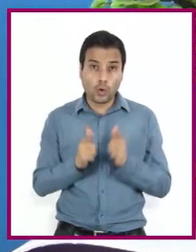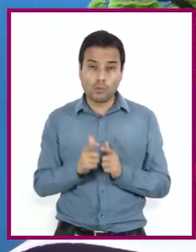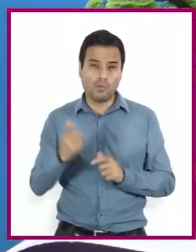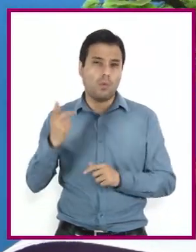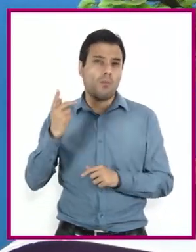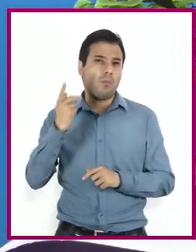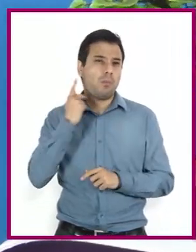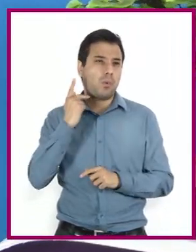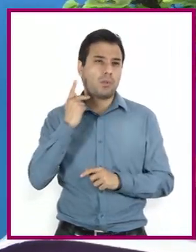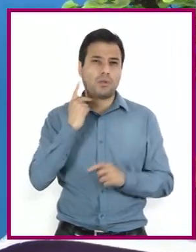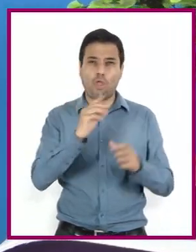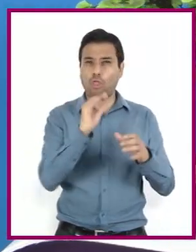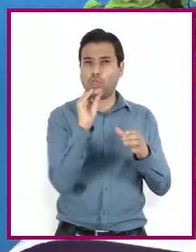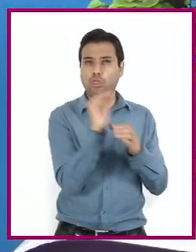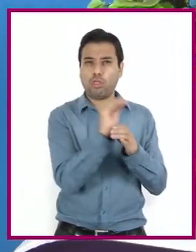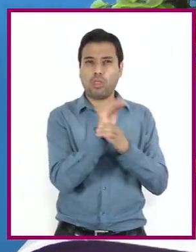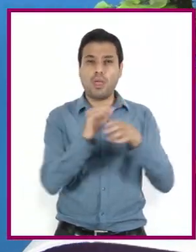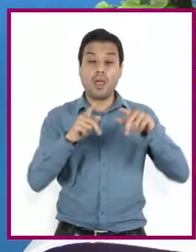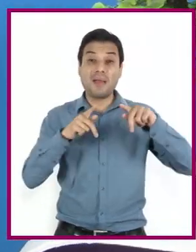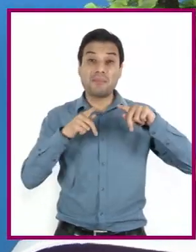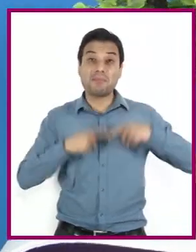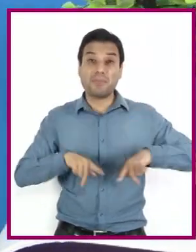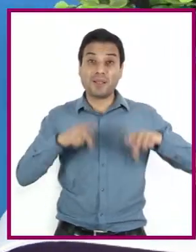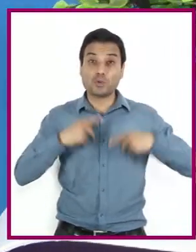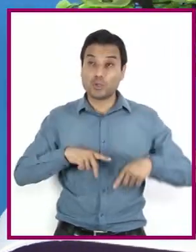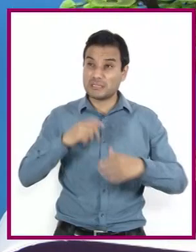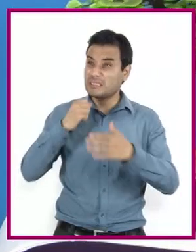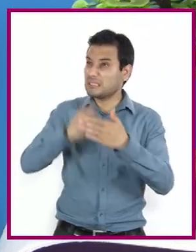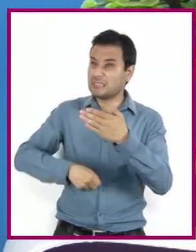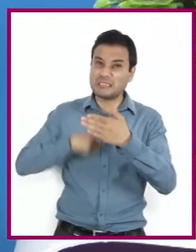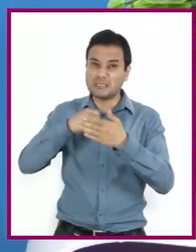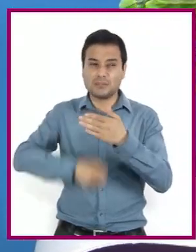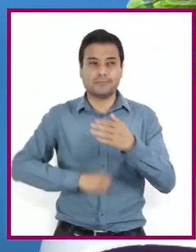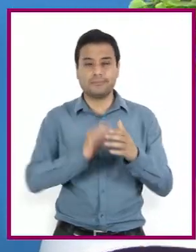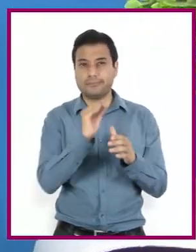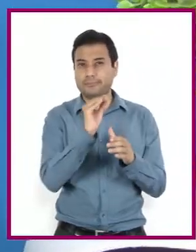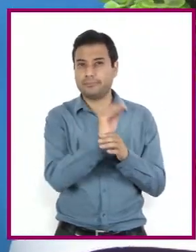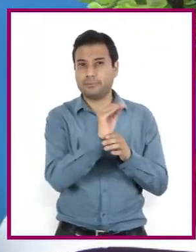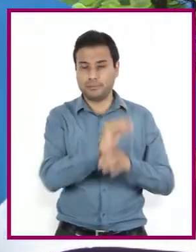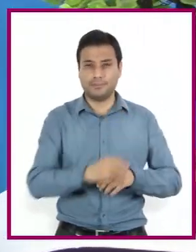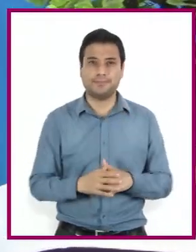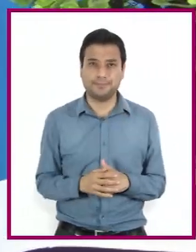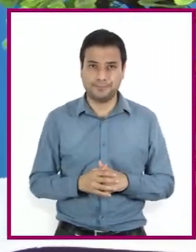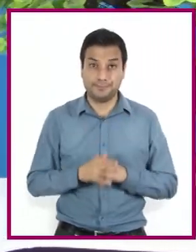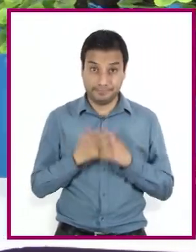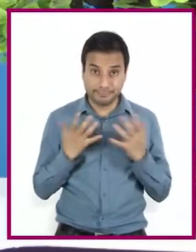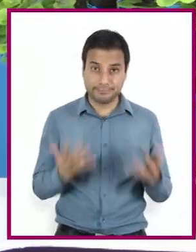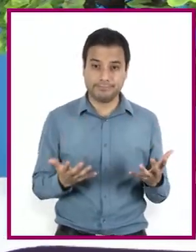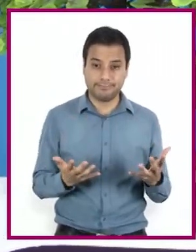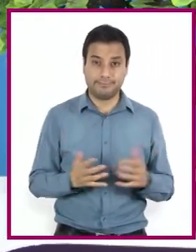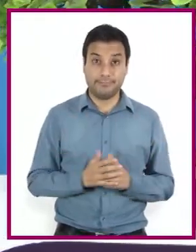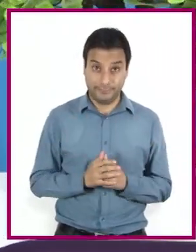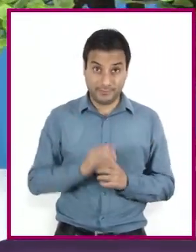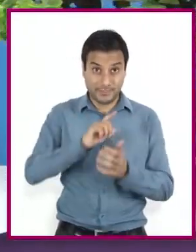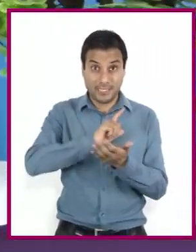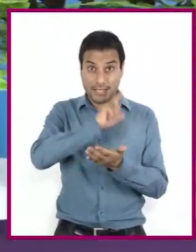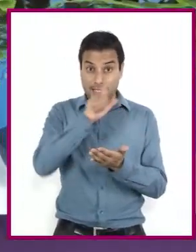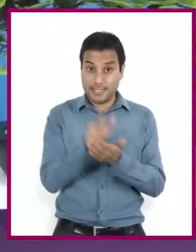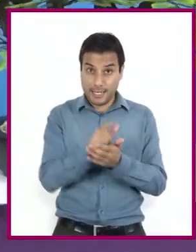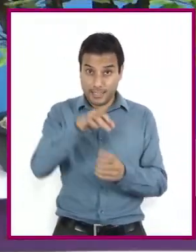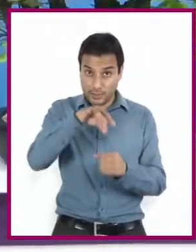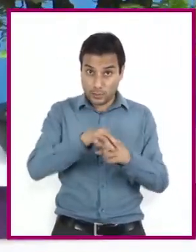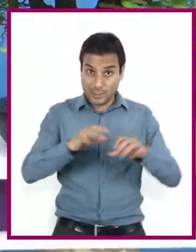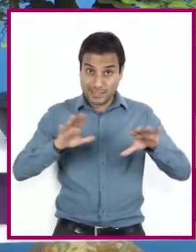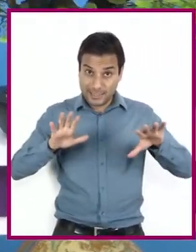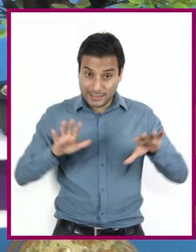políticos, activistas sociales y segmentos de la población. Además del pluralismo, el reformismo electoral